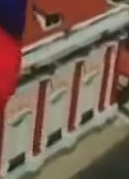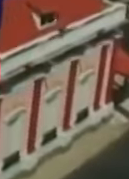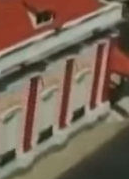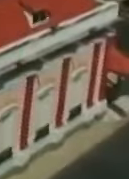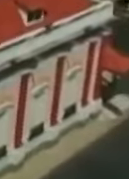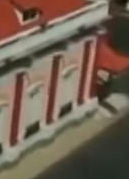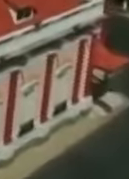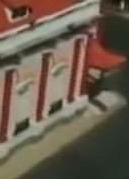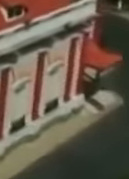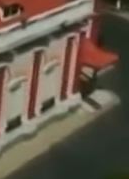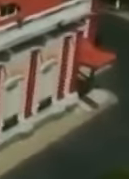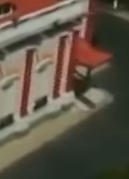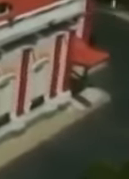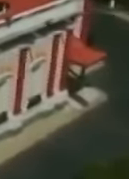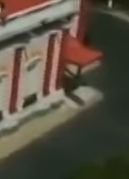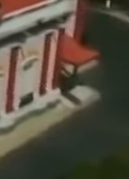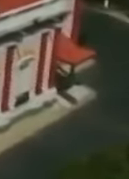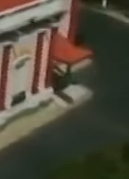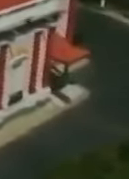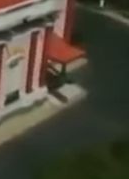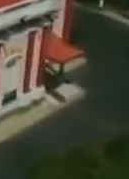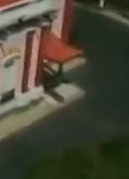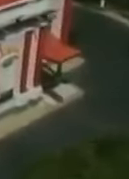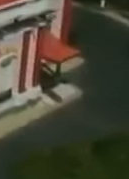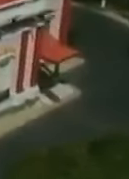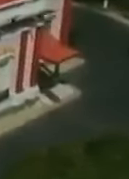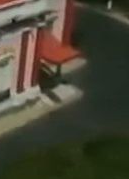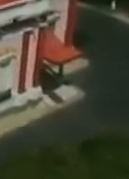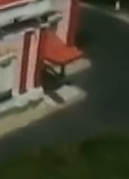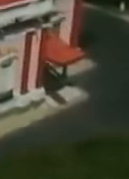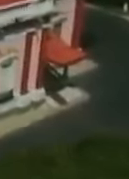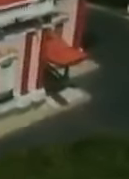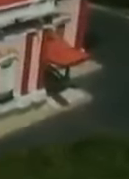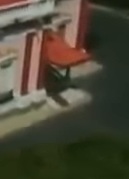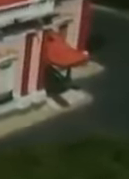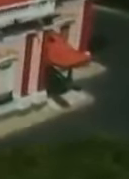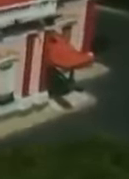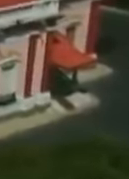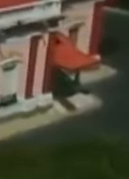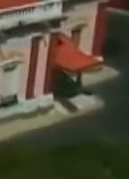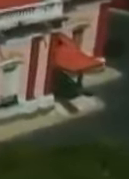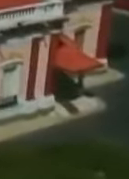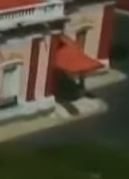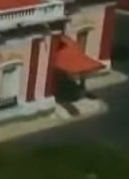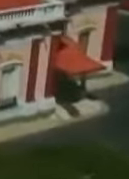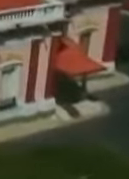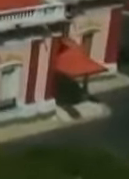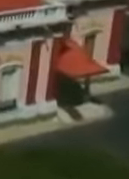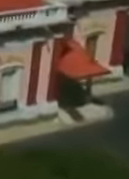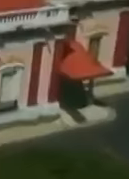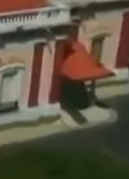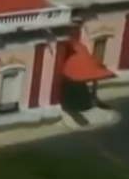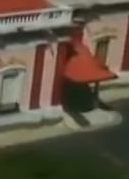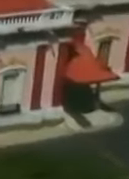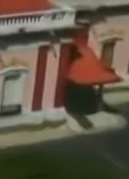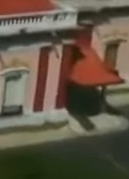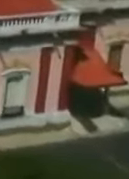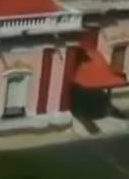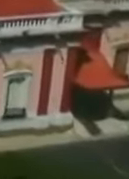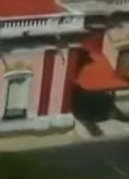Transmitimos a esta hora desde el Palacio de Miraflores, donde se estará realizando este martes 14 de noviembre en el Salón Simón Bolívar